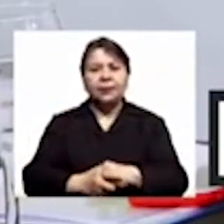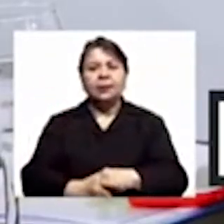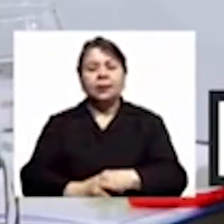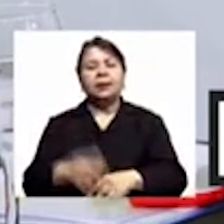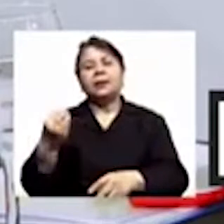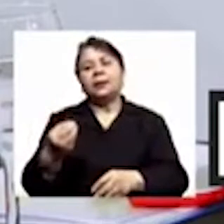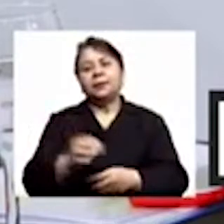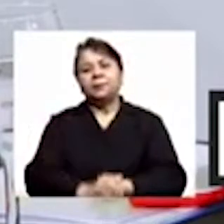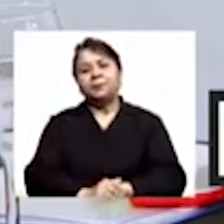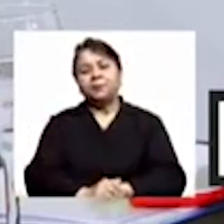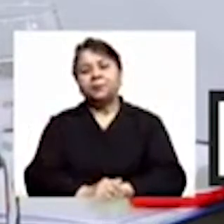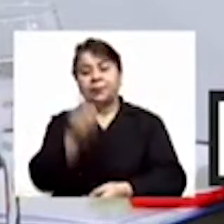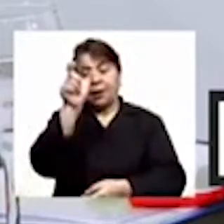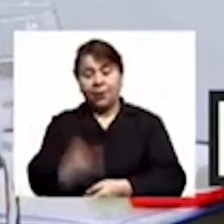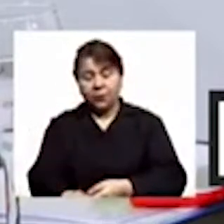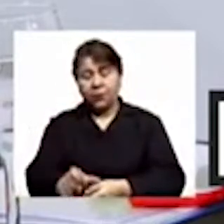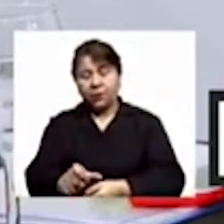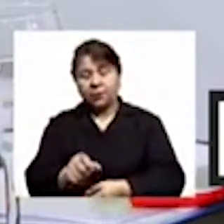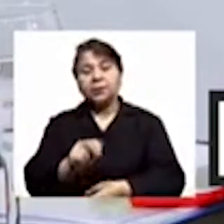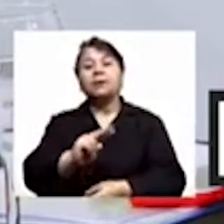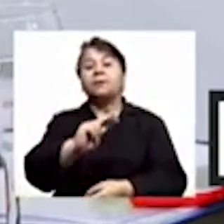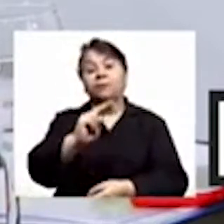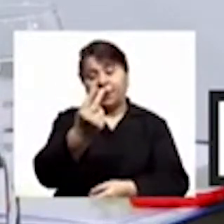El paciente ha fallecido.